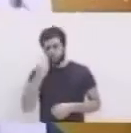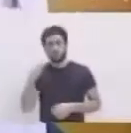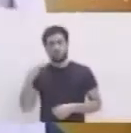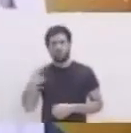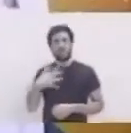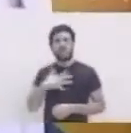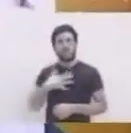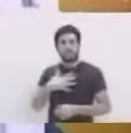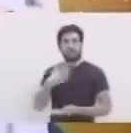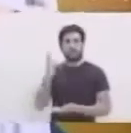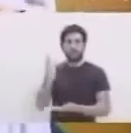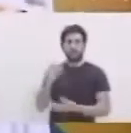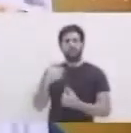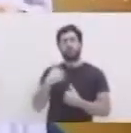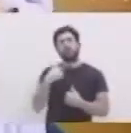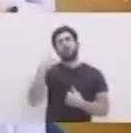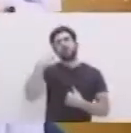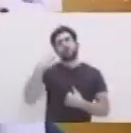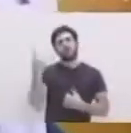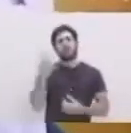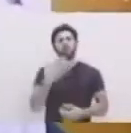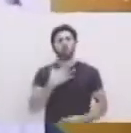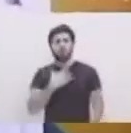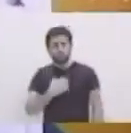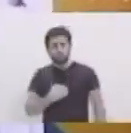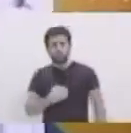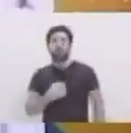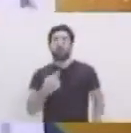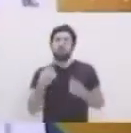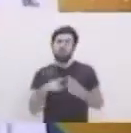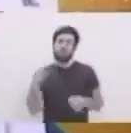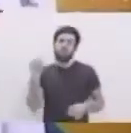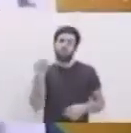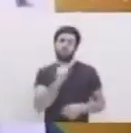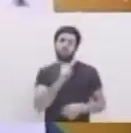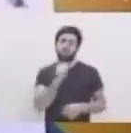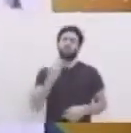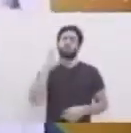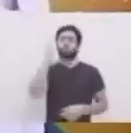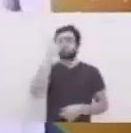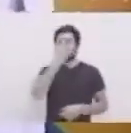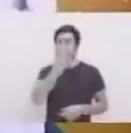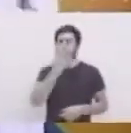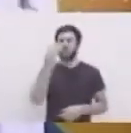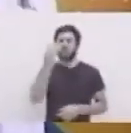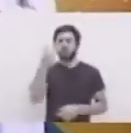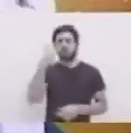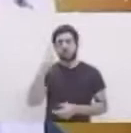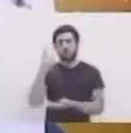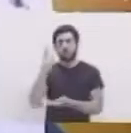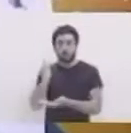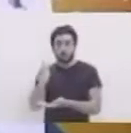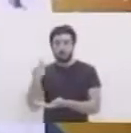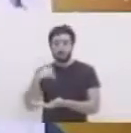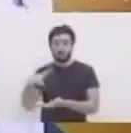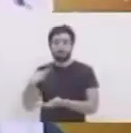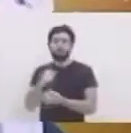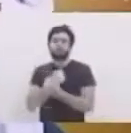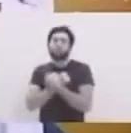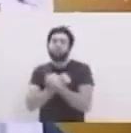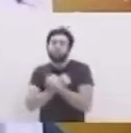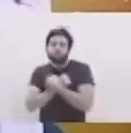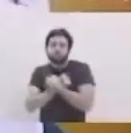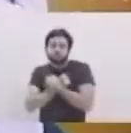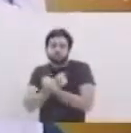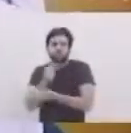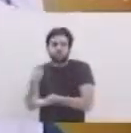estaba triste, entonces él inspiró una melodía muy tierna, que es la que voy a cantar. ¿Qué